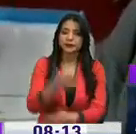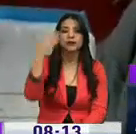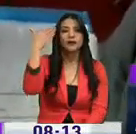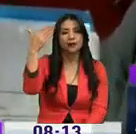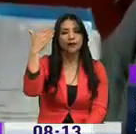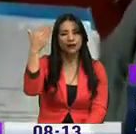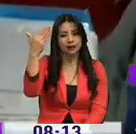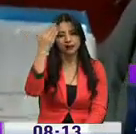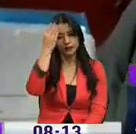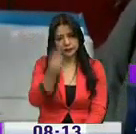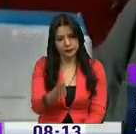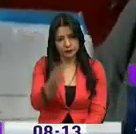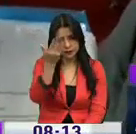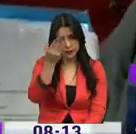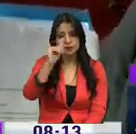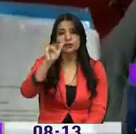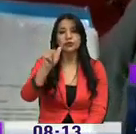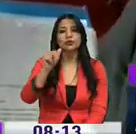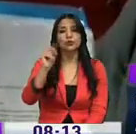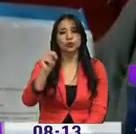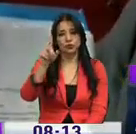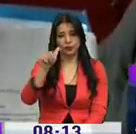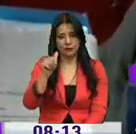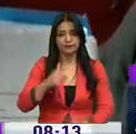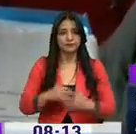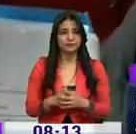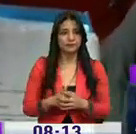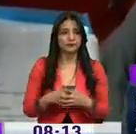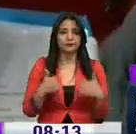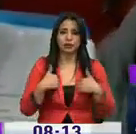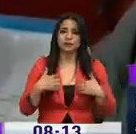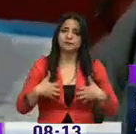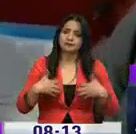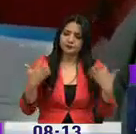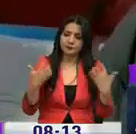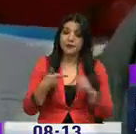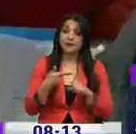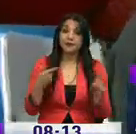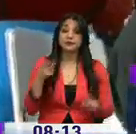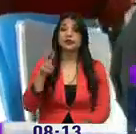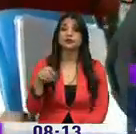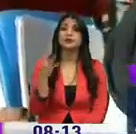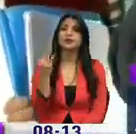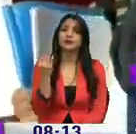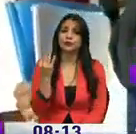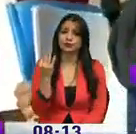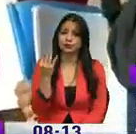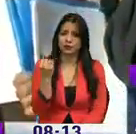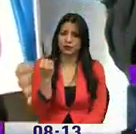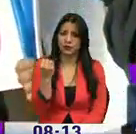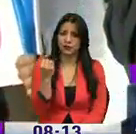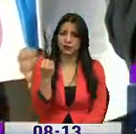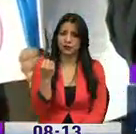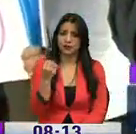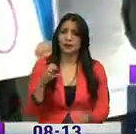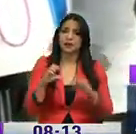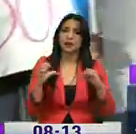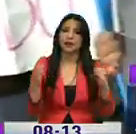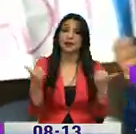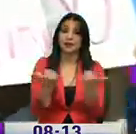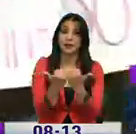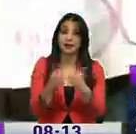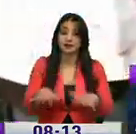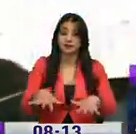alcalde, Jorge Yunda. Nosotros hemos venido reclamando desde el 2014 y en asambleas parroquiales nos